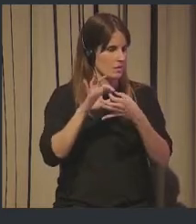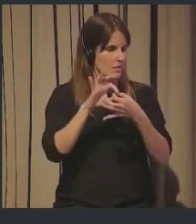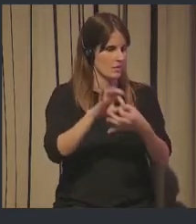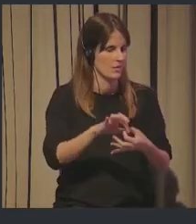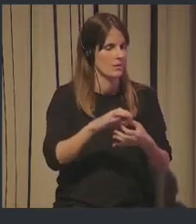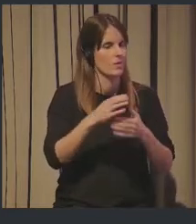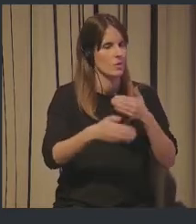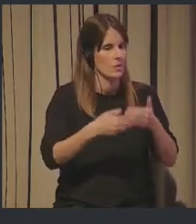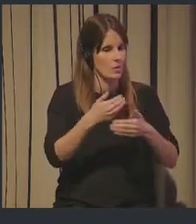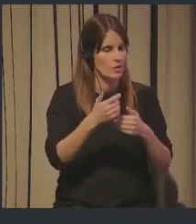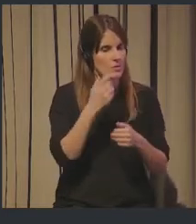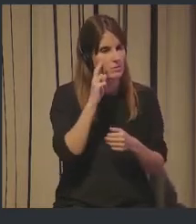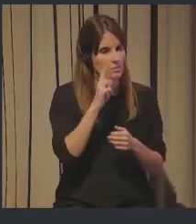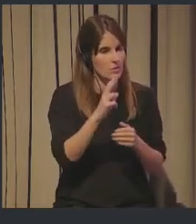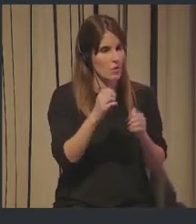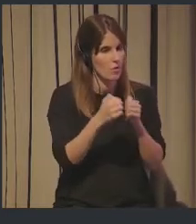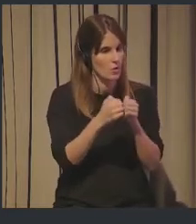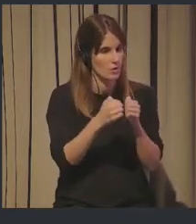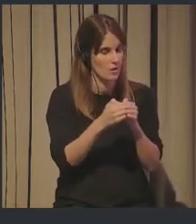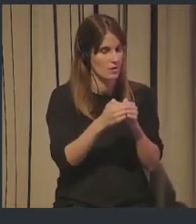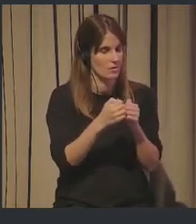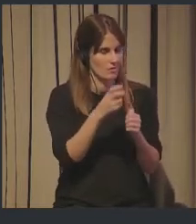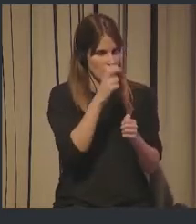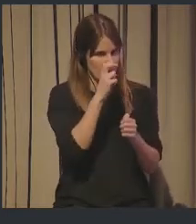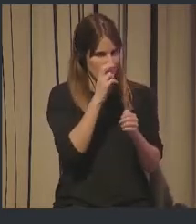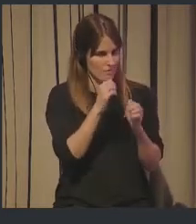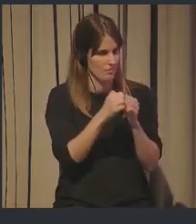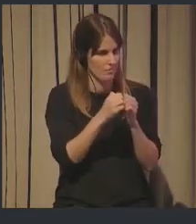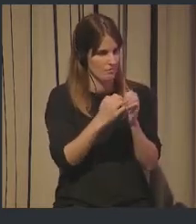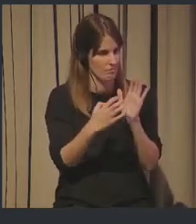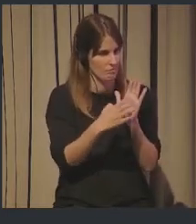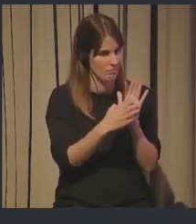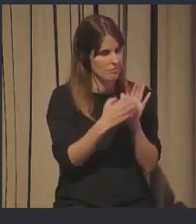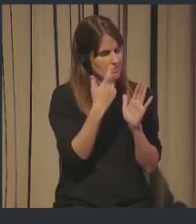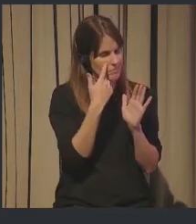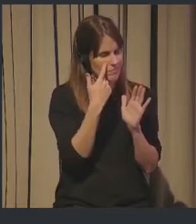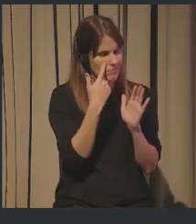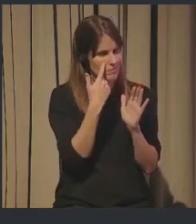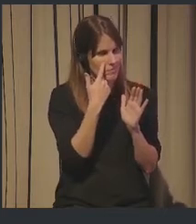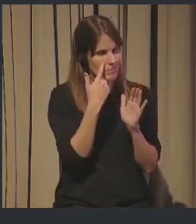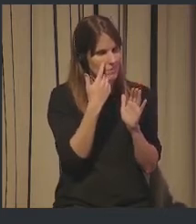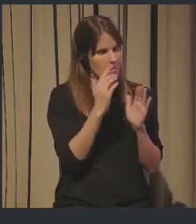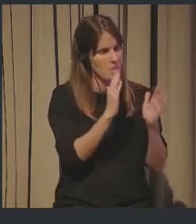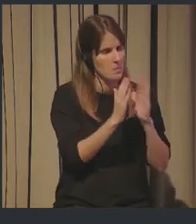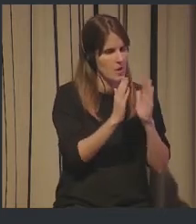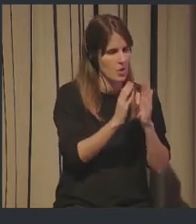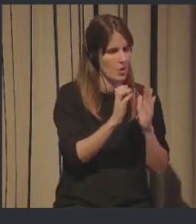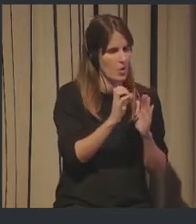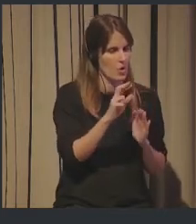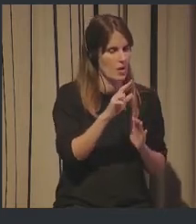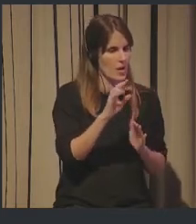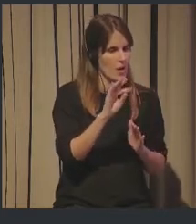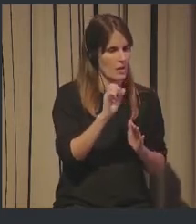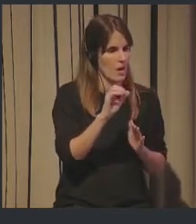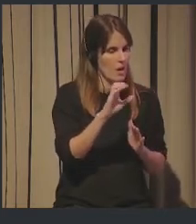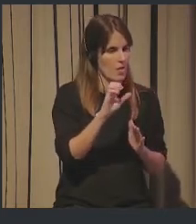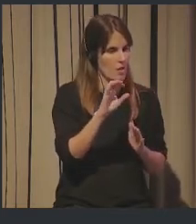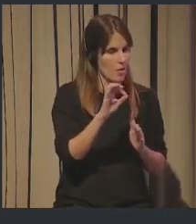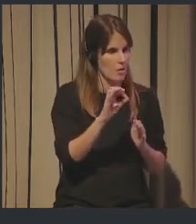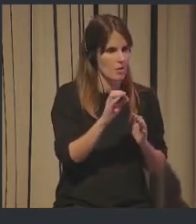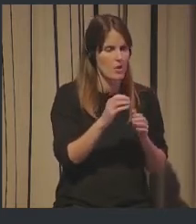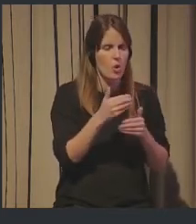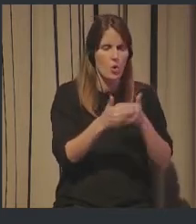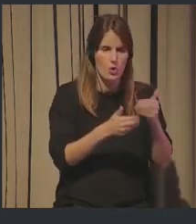los fósiles, vemos que hubo periodo Cretáceo, Jurásico, no es nada continuo para nada, y así es el cambio